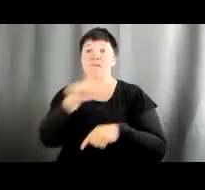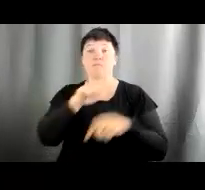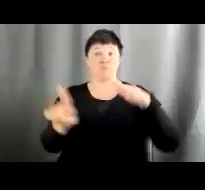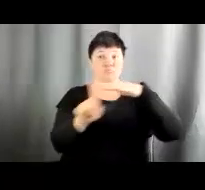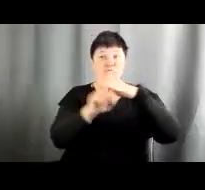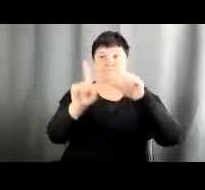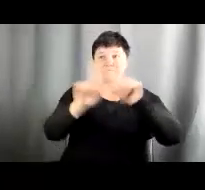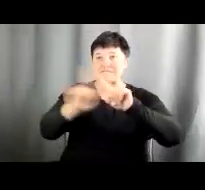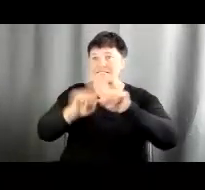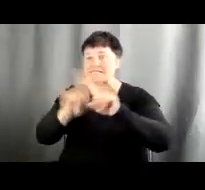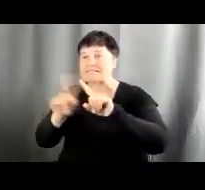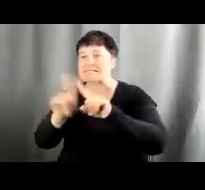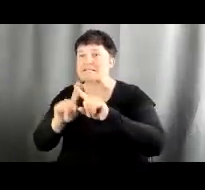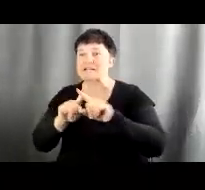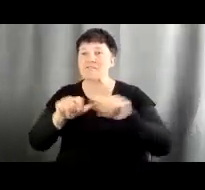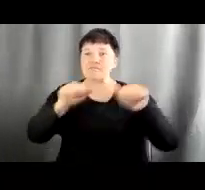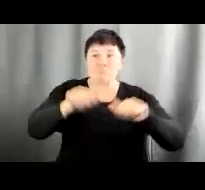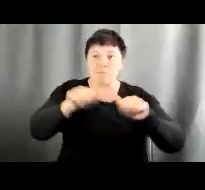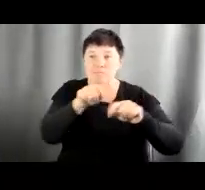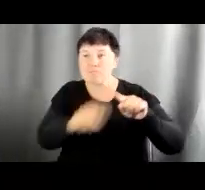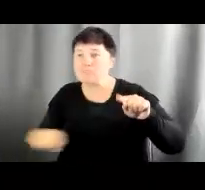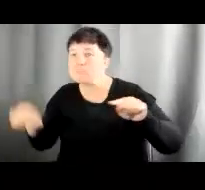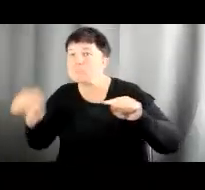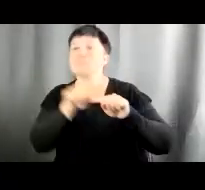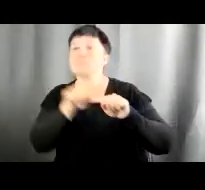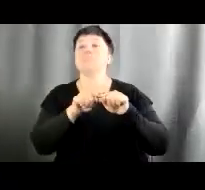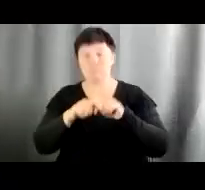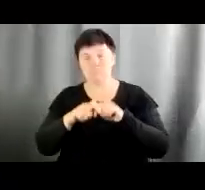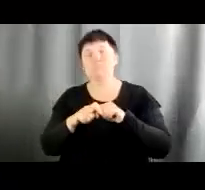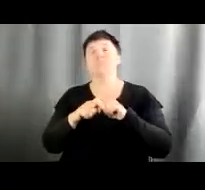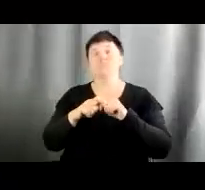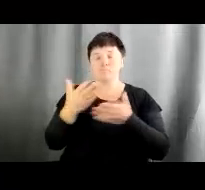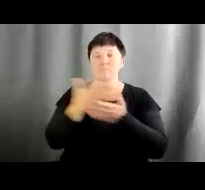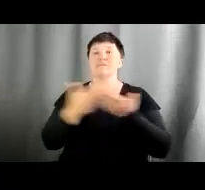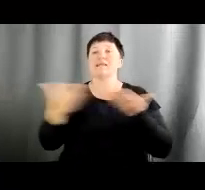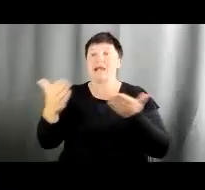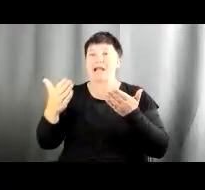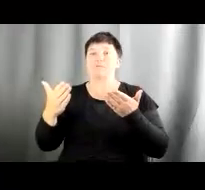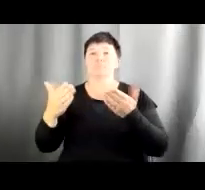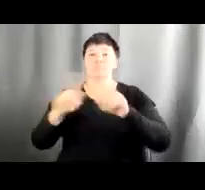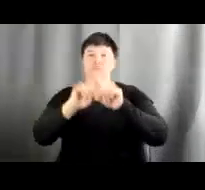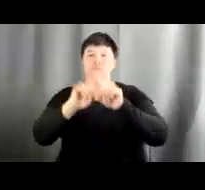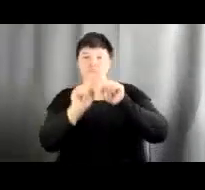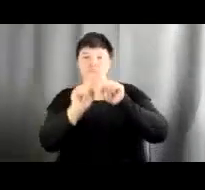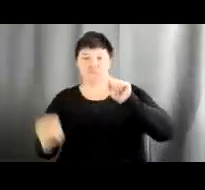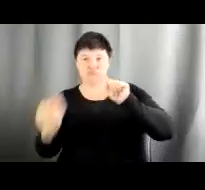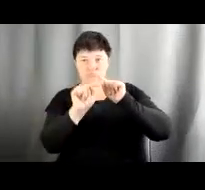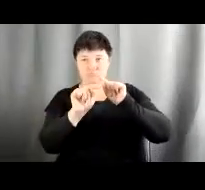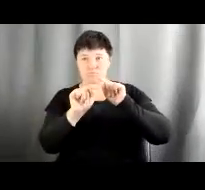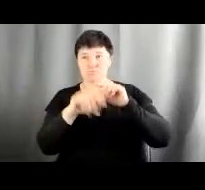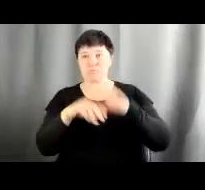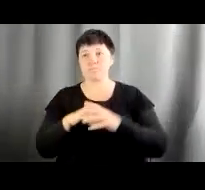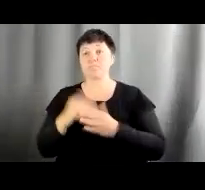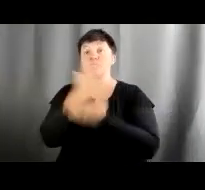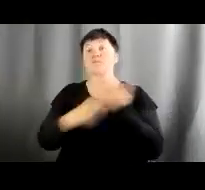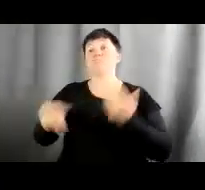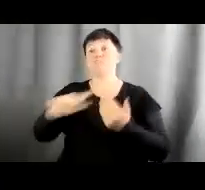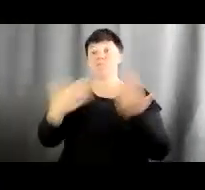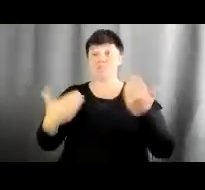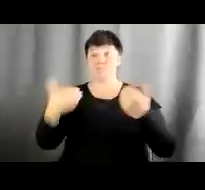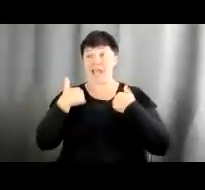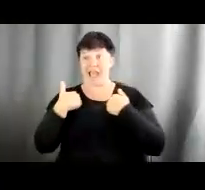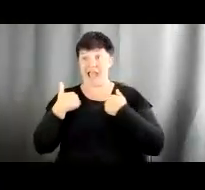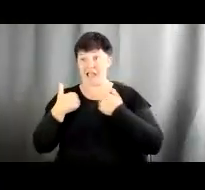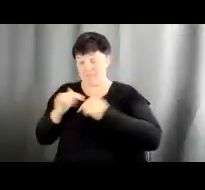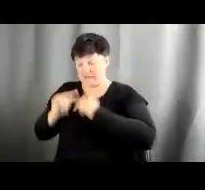son parte del municipio, las islas están claramente no inhabitadas, pero podrían tener infraestructuras como Caja de Muerto y